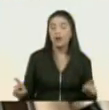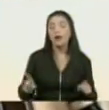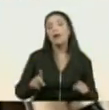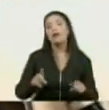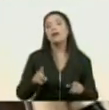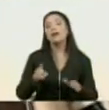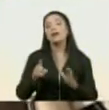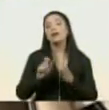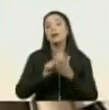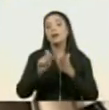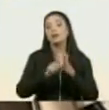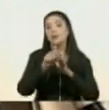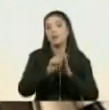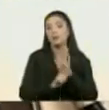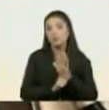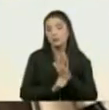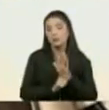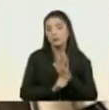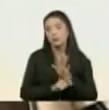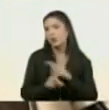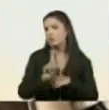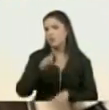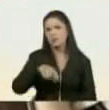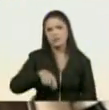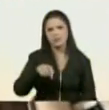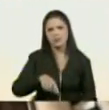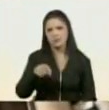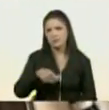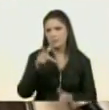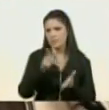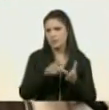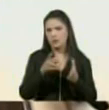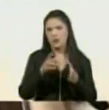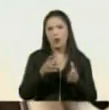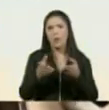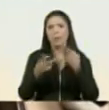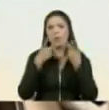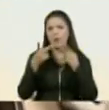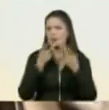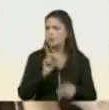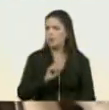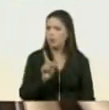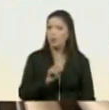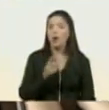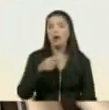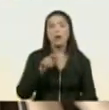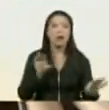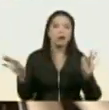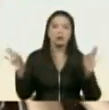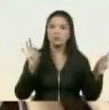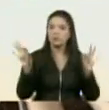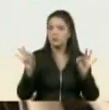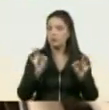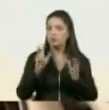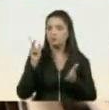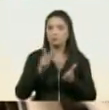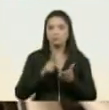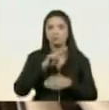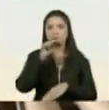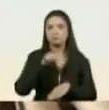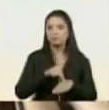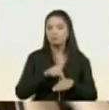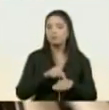Asamblea Nacional Constituyente no requiere el concurso de los partidos políticos. La elección de Asamblea Nacional Constituyente